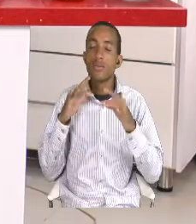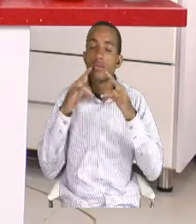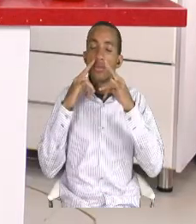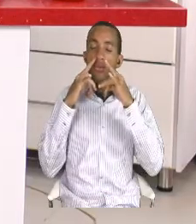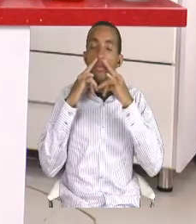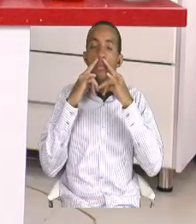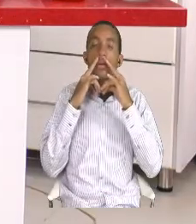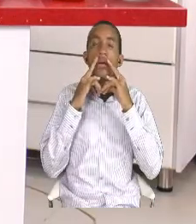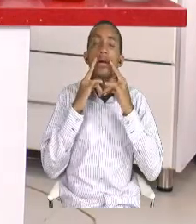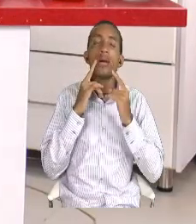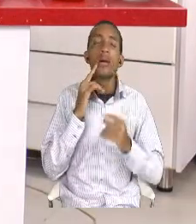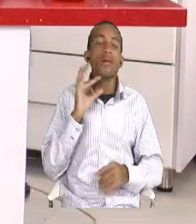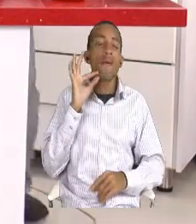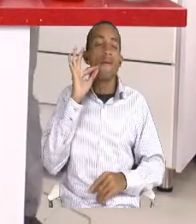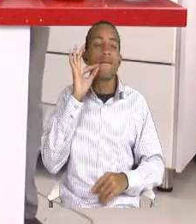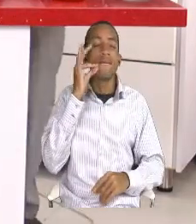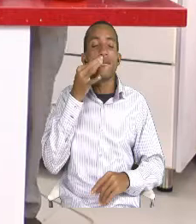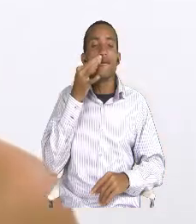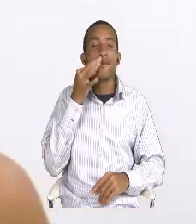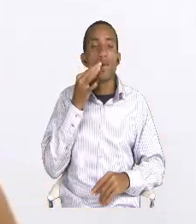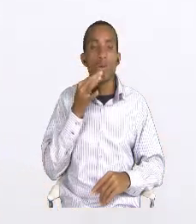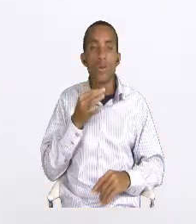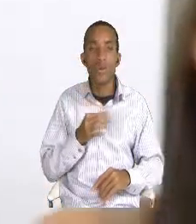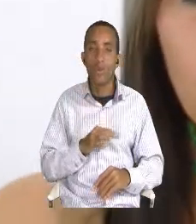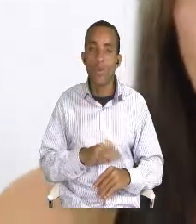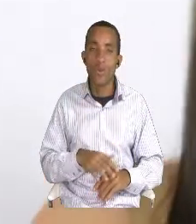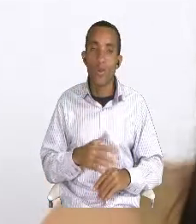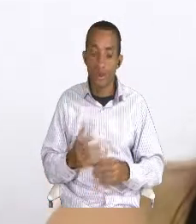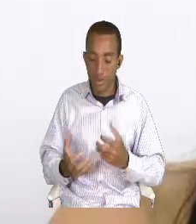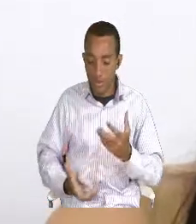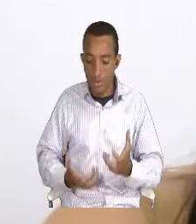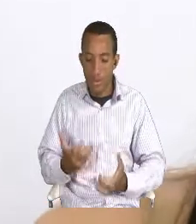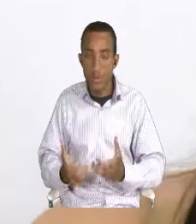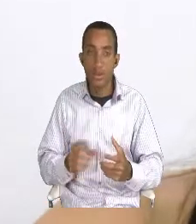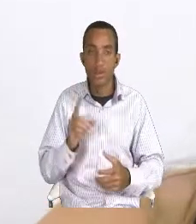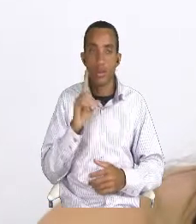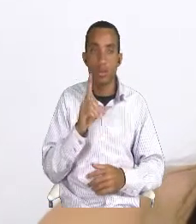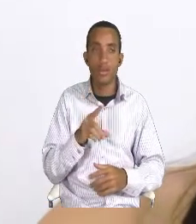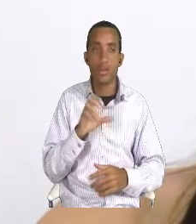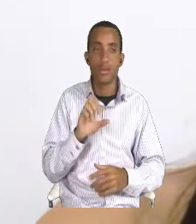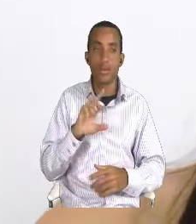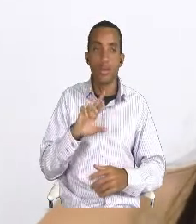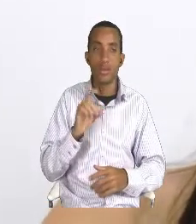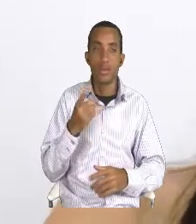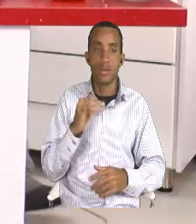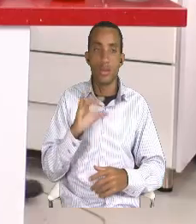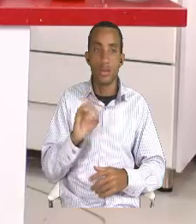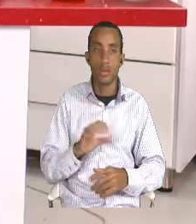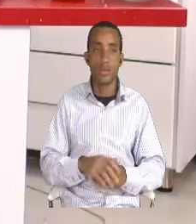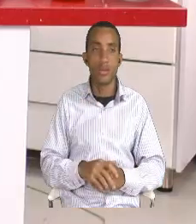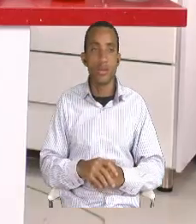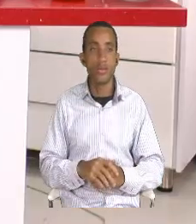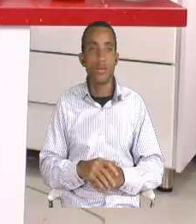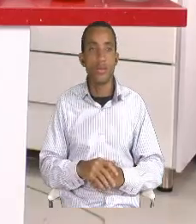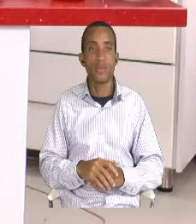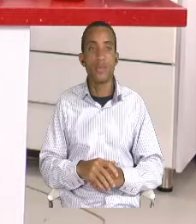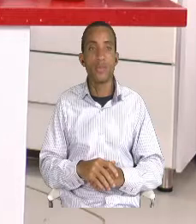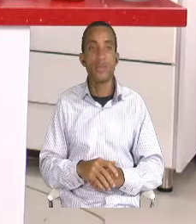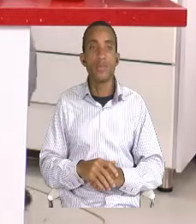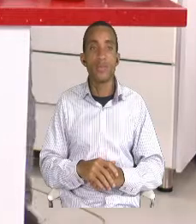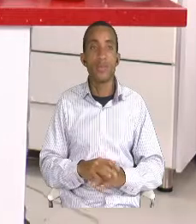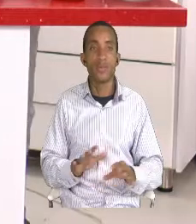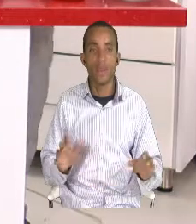Huele delicioso. Sí, ya. Sí, sí, es muy rica. La sazón de Sergio es espectacular. Y la de Emperatriz también, porque las manos tuyas también están haciendo efecto ahí en la receta del día de hoy. Vamos, es que he